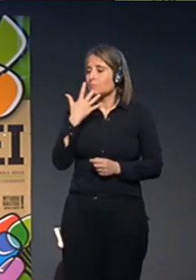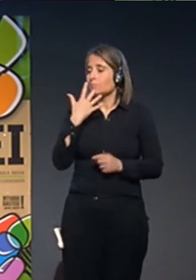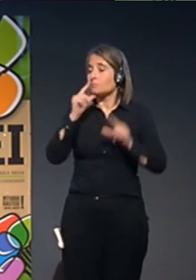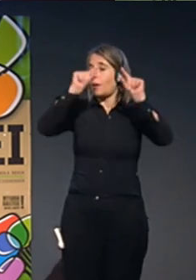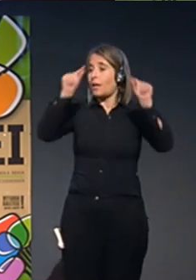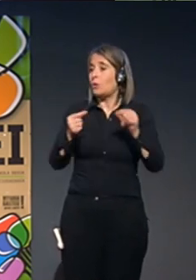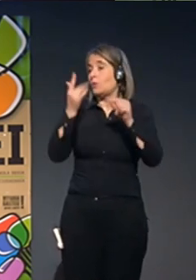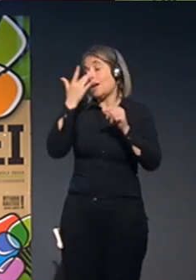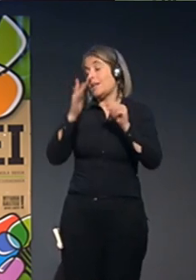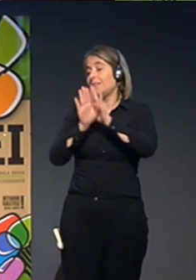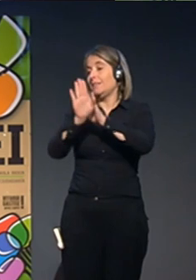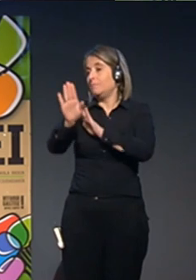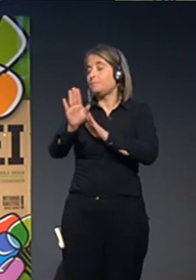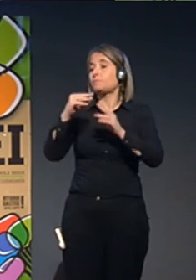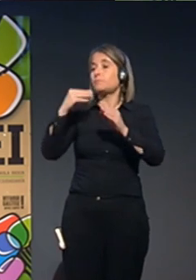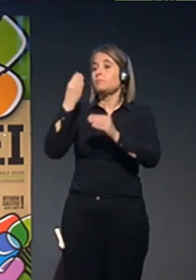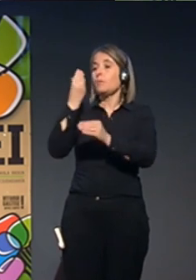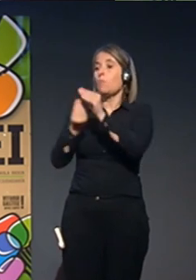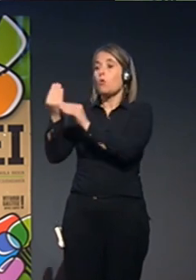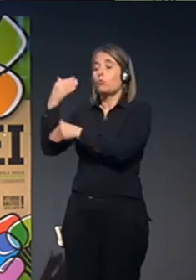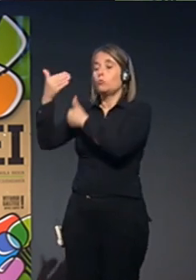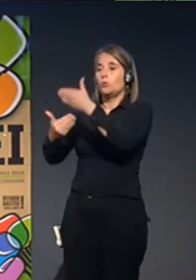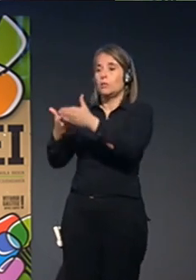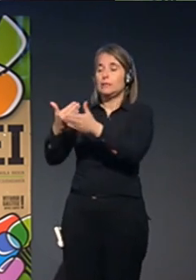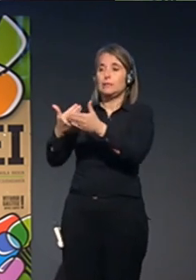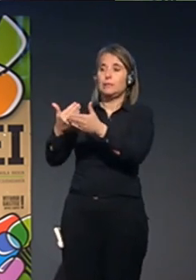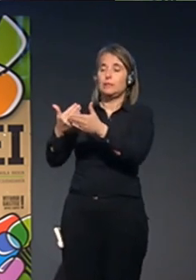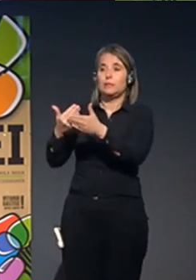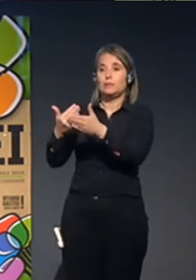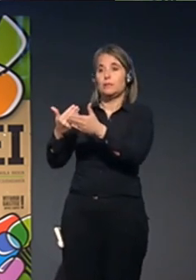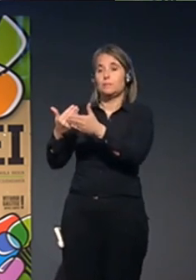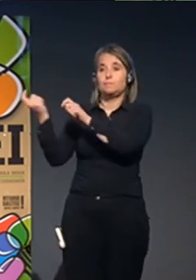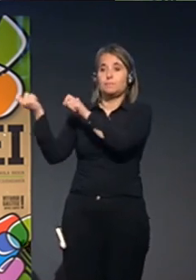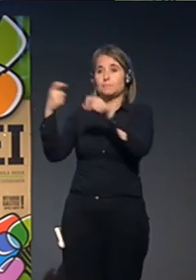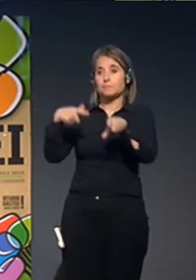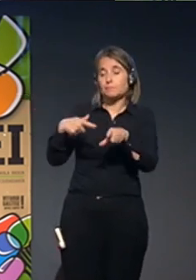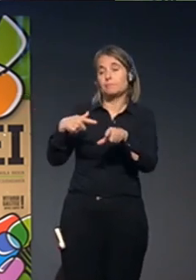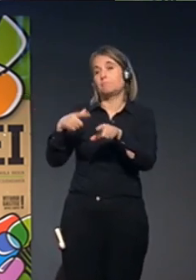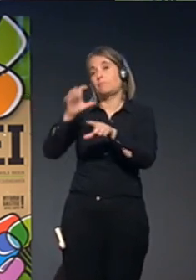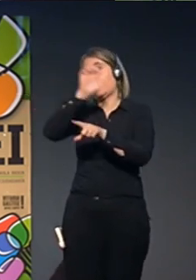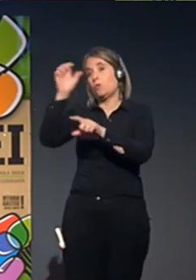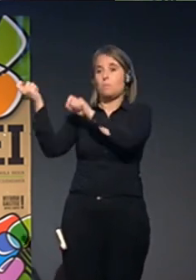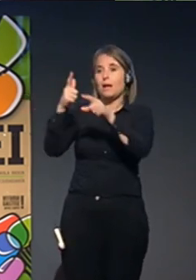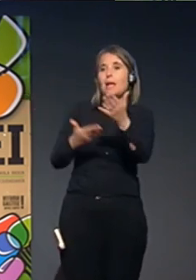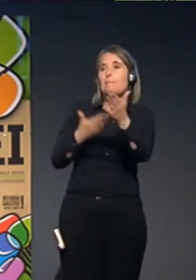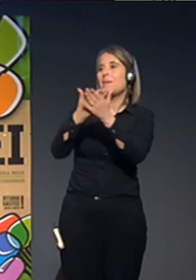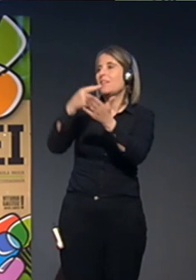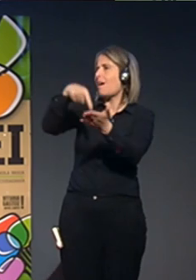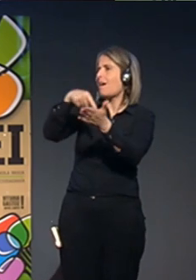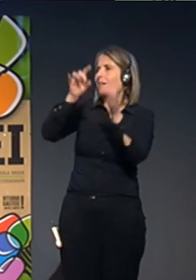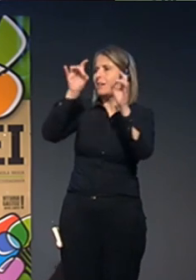que a los productores europeos les pidan bueno perdón a los eh exportadores digamos que que importan en Europa se les pidan las mismas